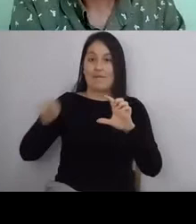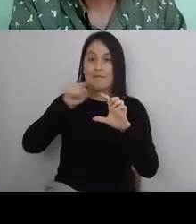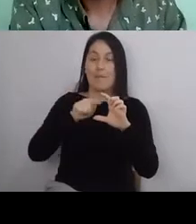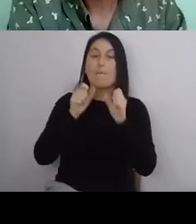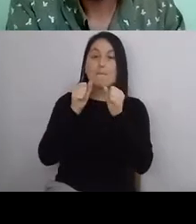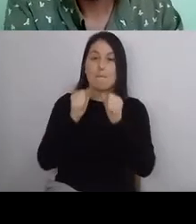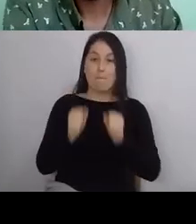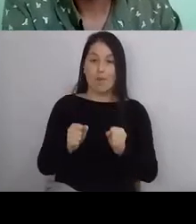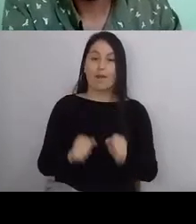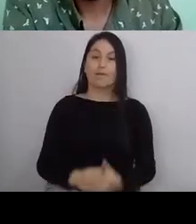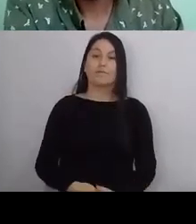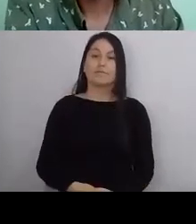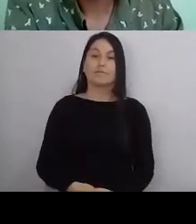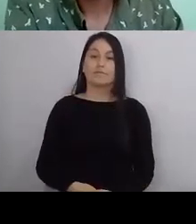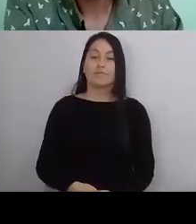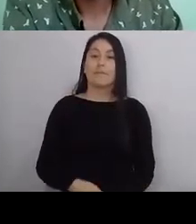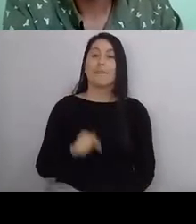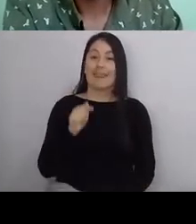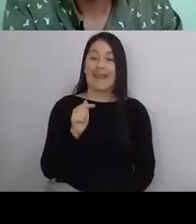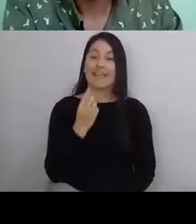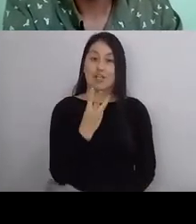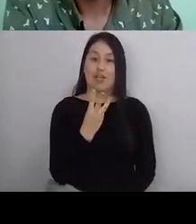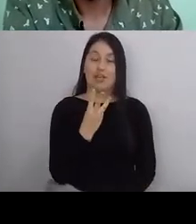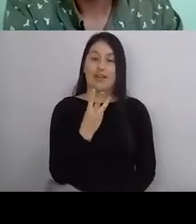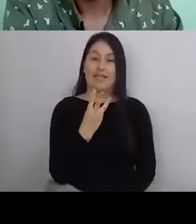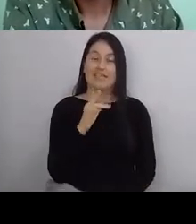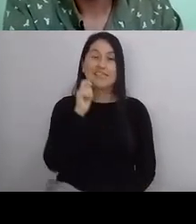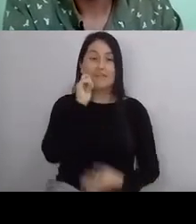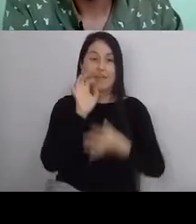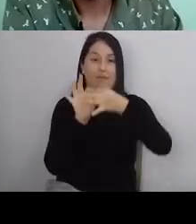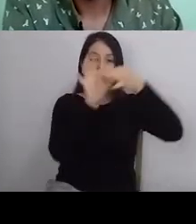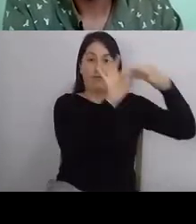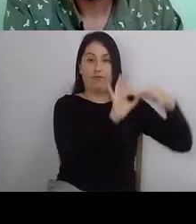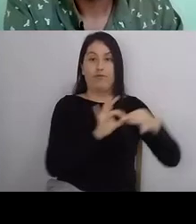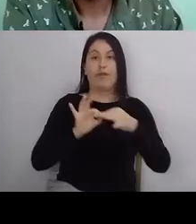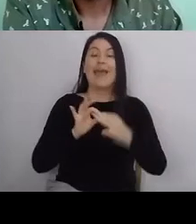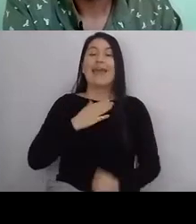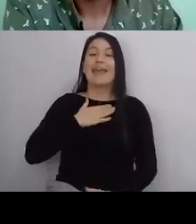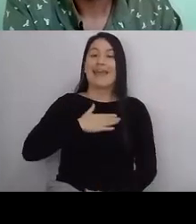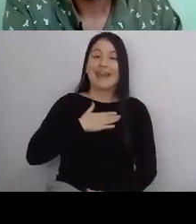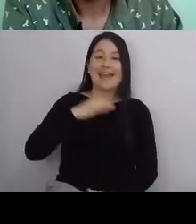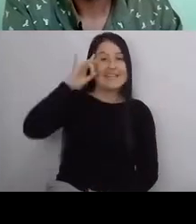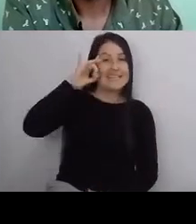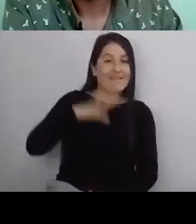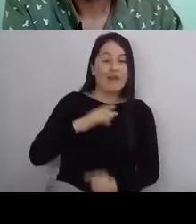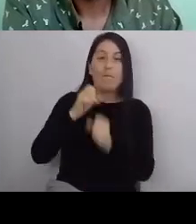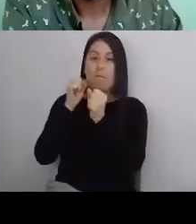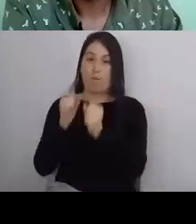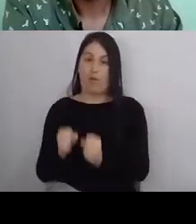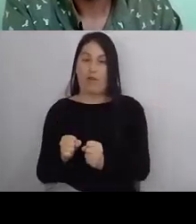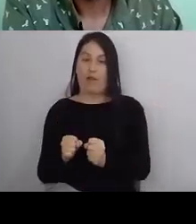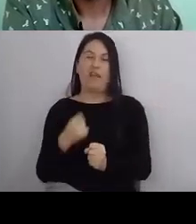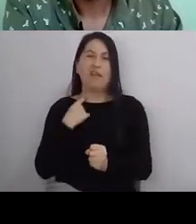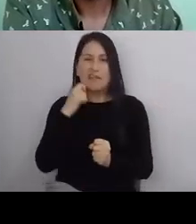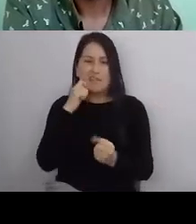poder. ¿Ya? Esta es una tríada que se llama el querer, saber, poder. ¿Y qué tiene que ver estas tres